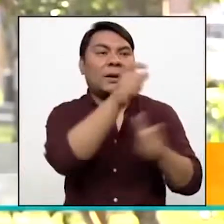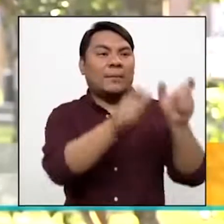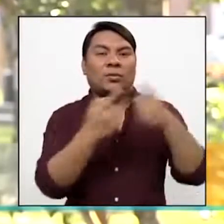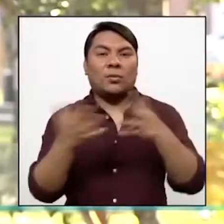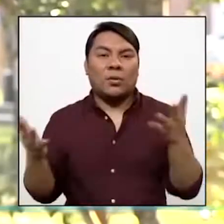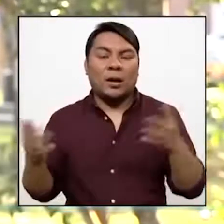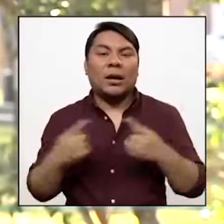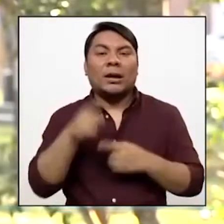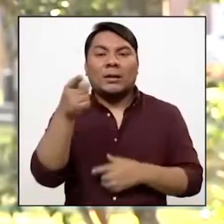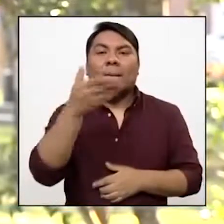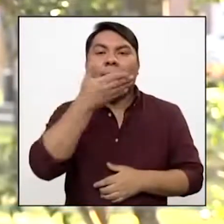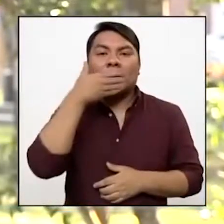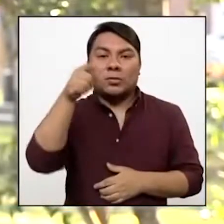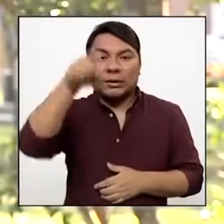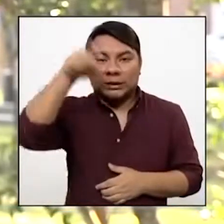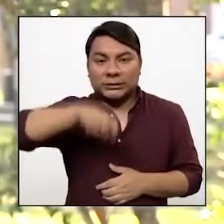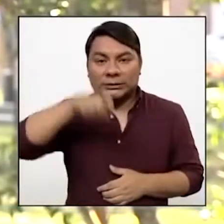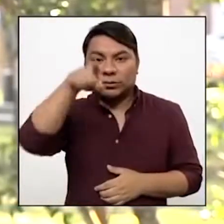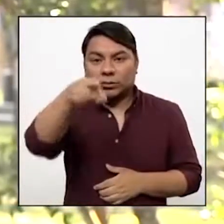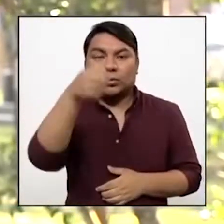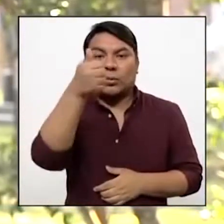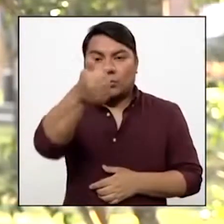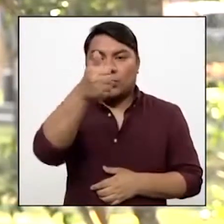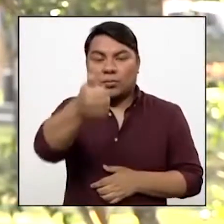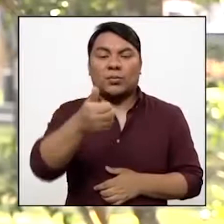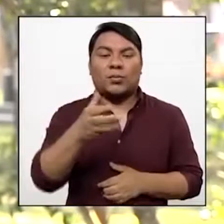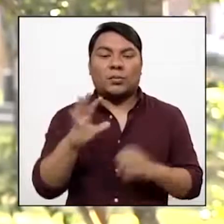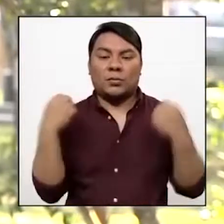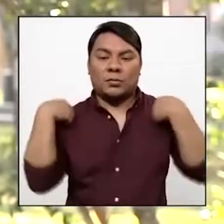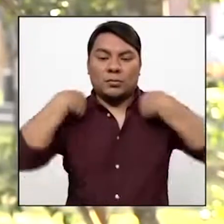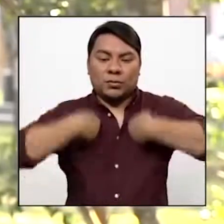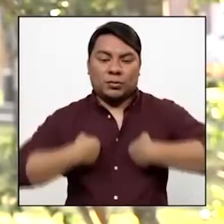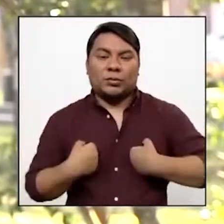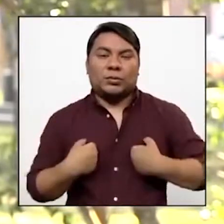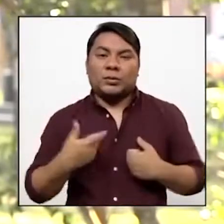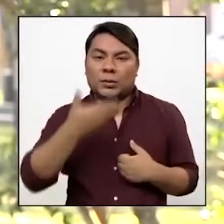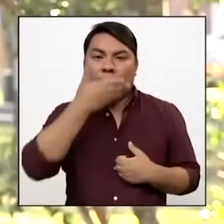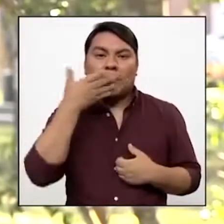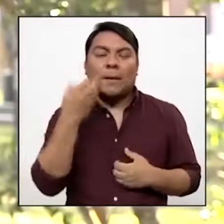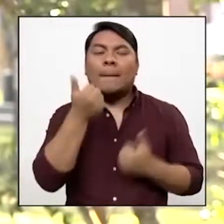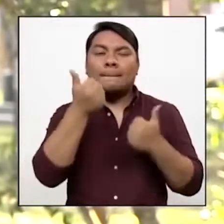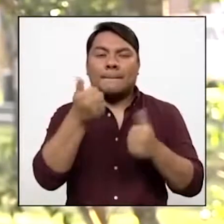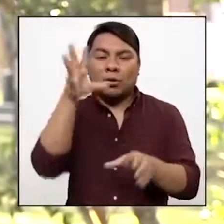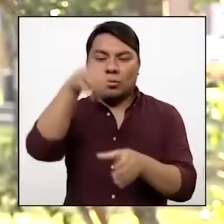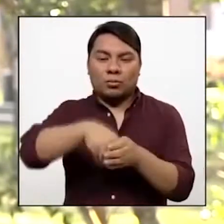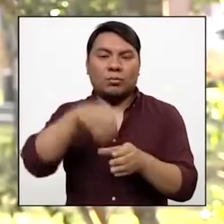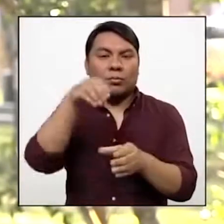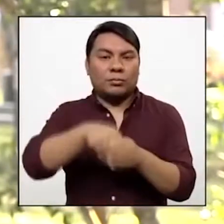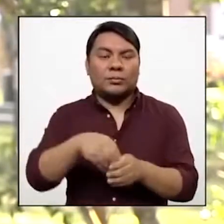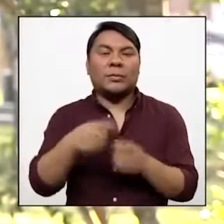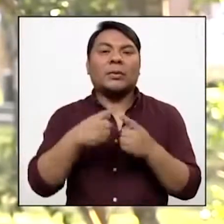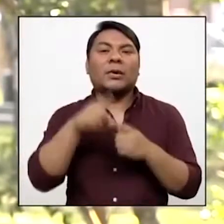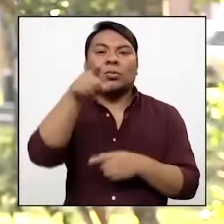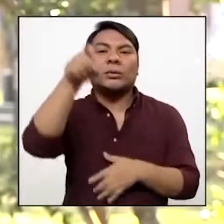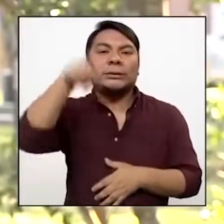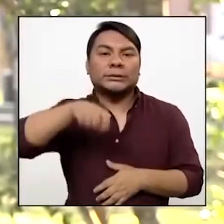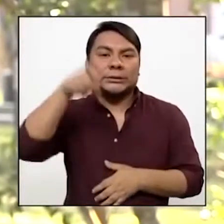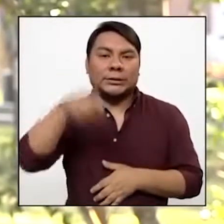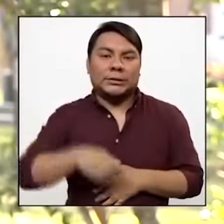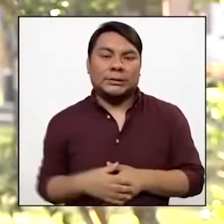eso es necesario de que nuestra mochila esté bien equipada con respecto a nuestras